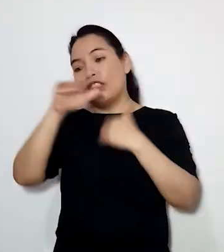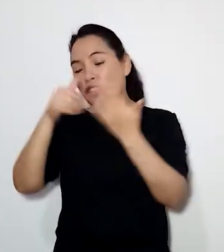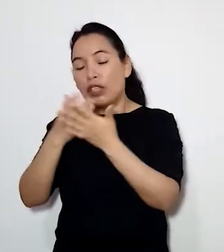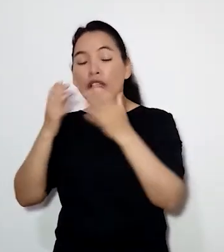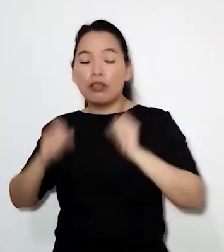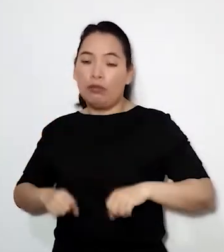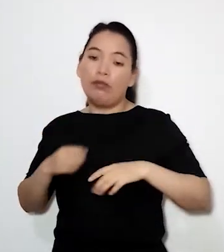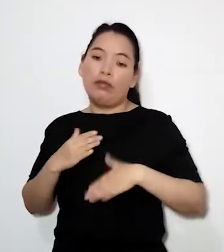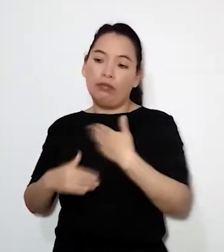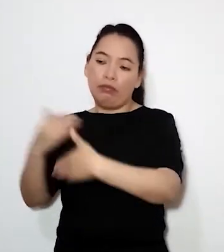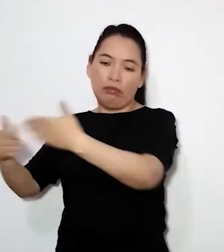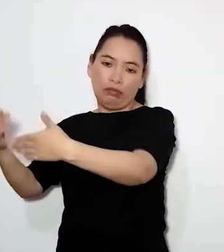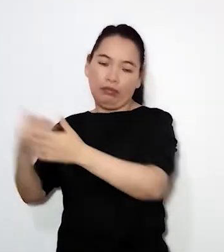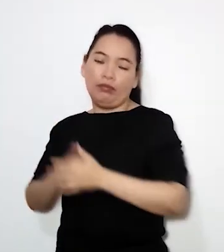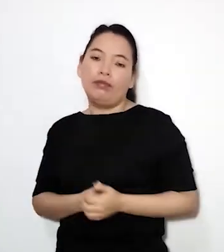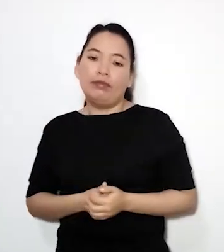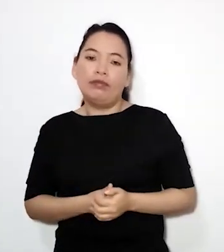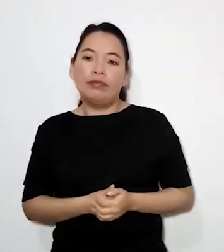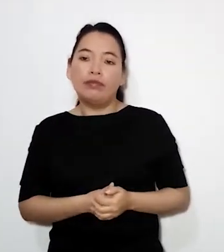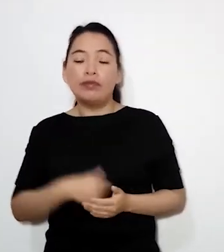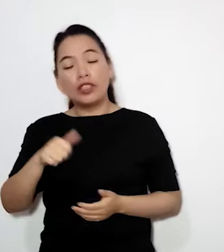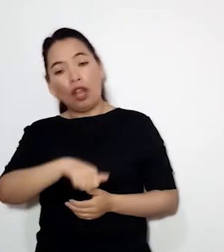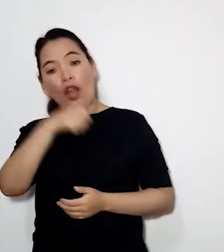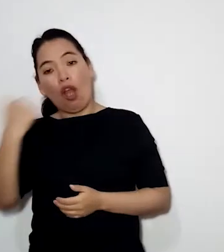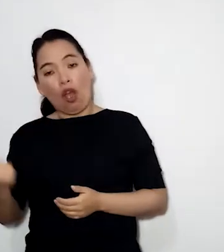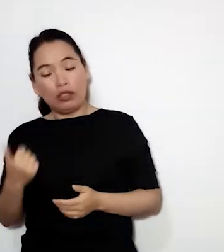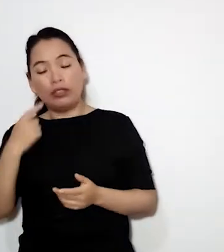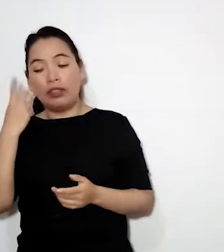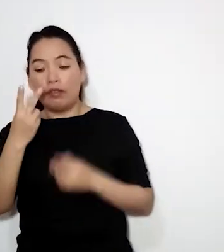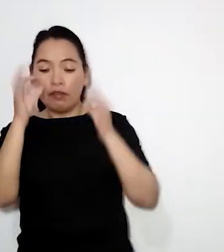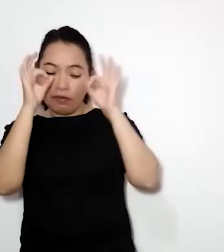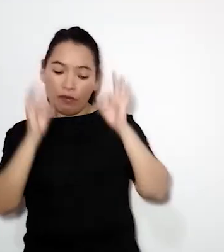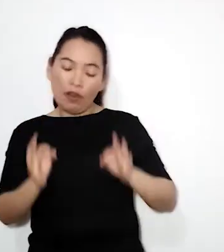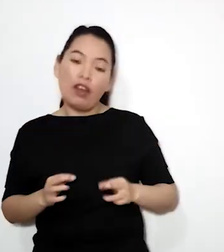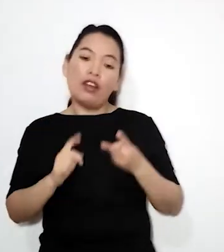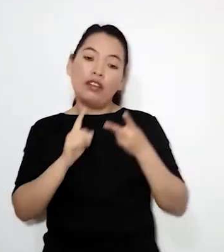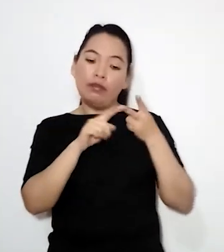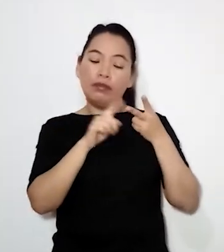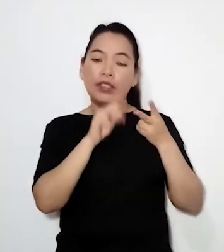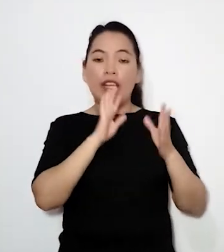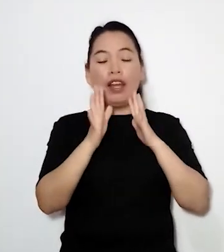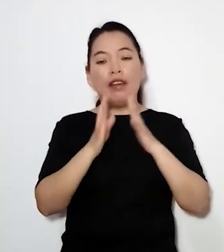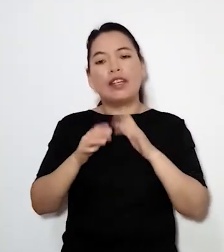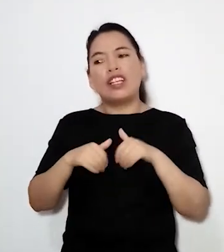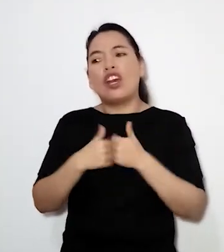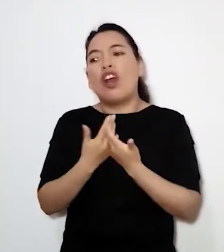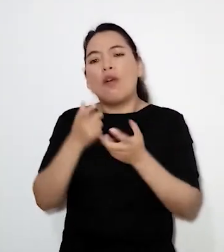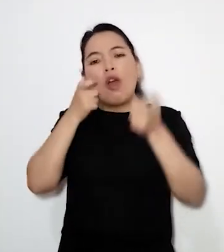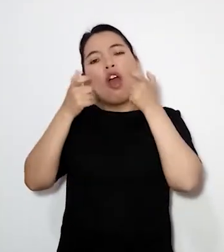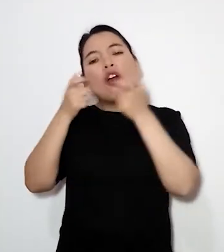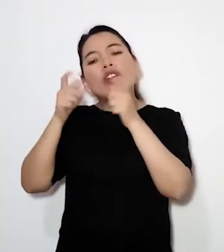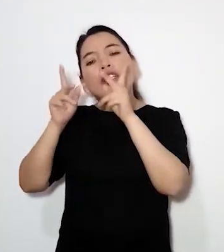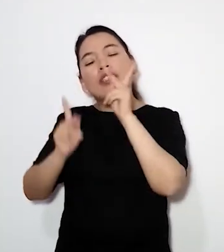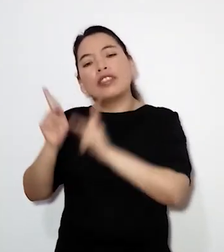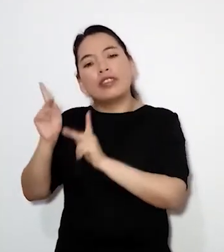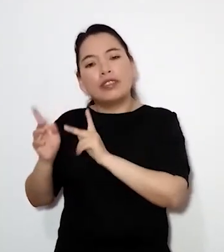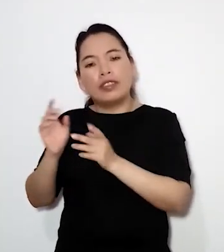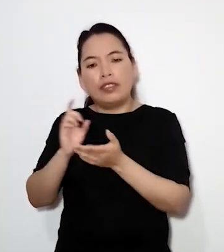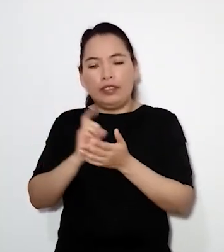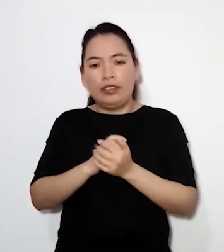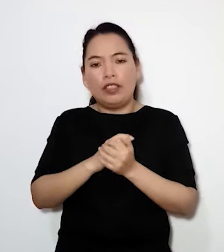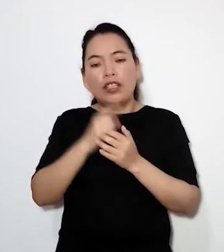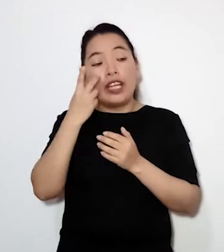Otro gran desafío es poder generar mecanismos rápidos y eficientes para controlar a las instituciones educativas y para revertir la discriminación, ¿no?